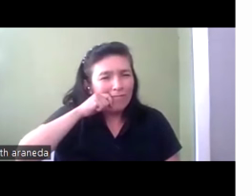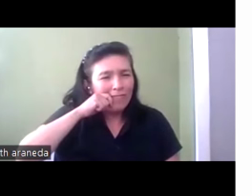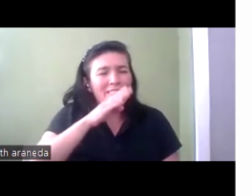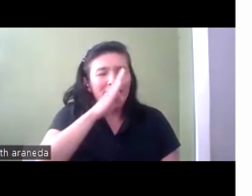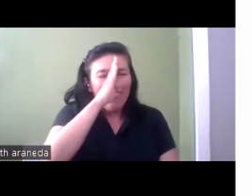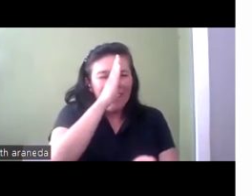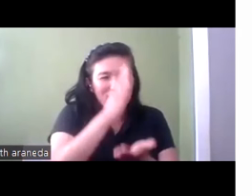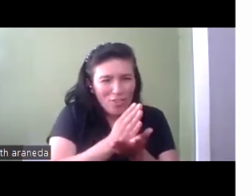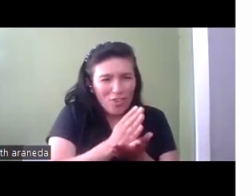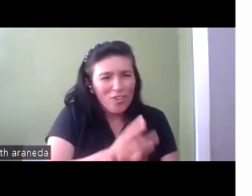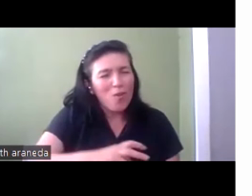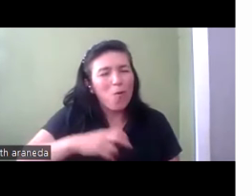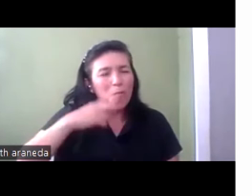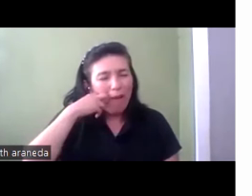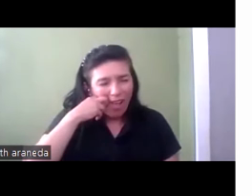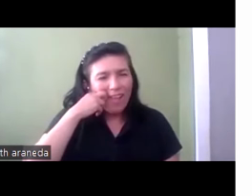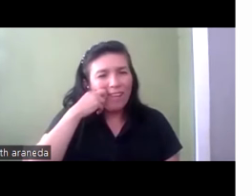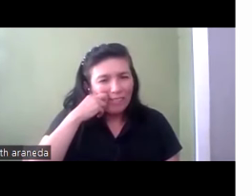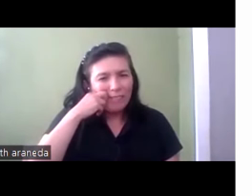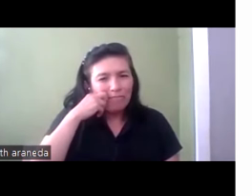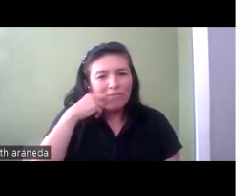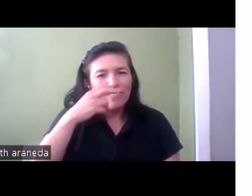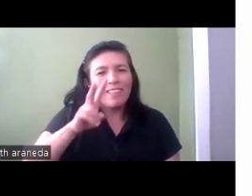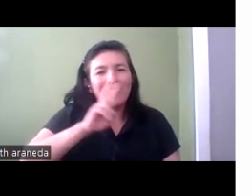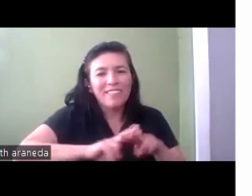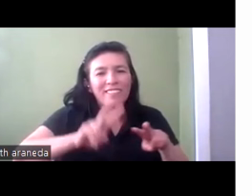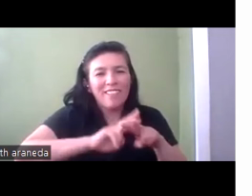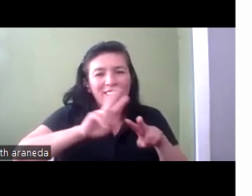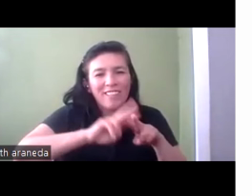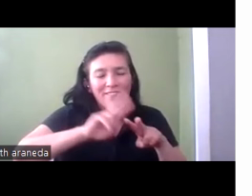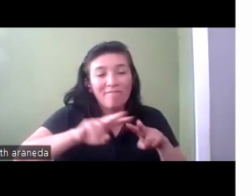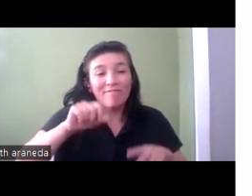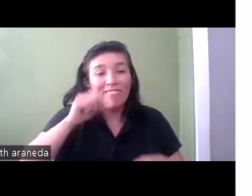decisiones humanas, que están construyendo este tipo de contextos finalmente.